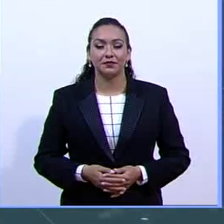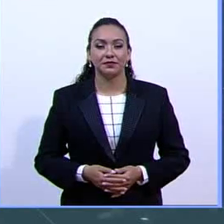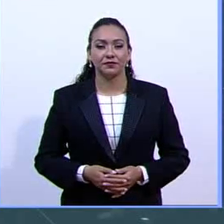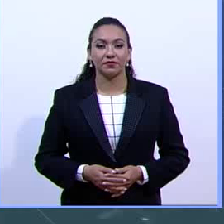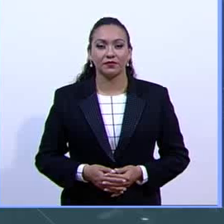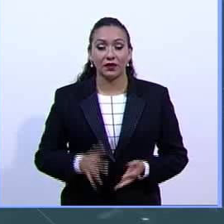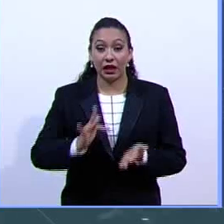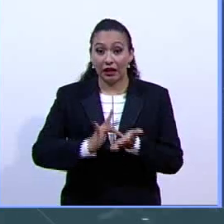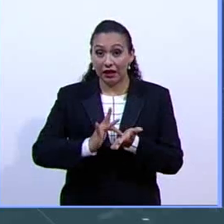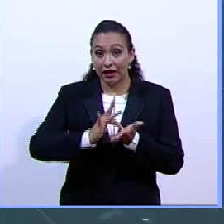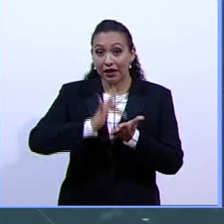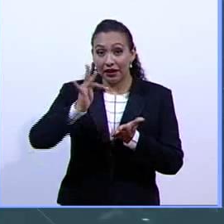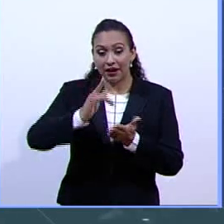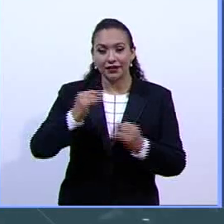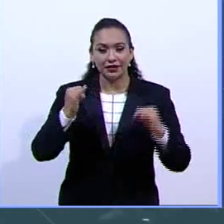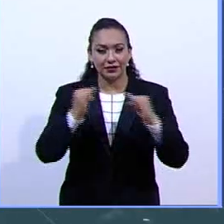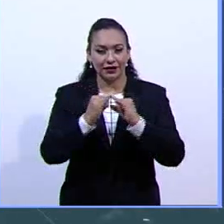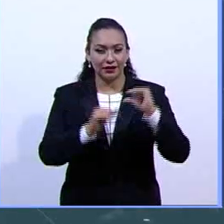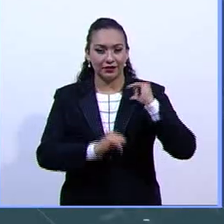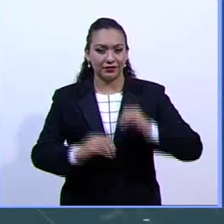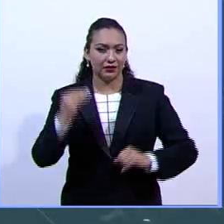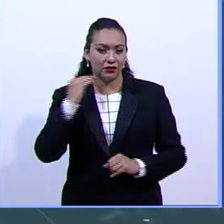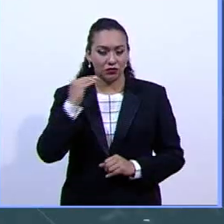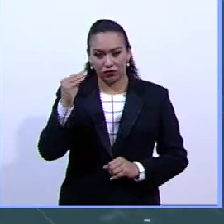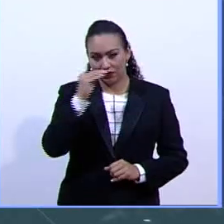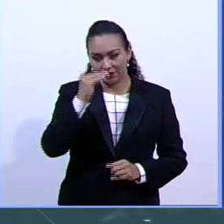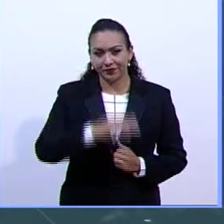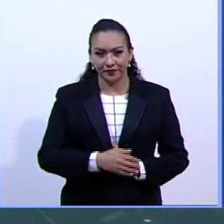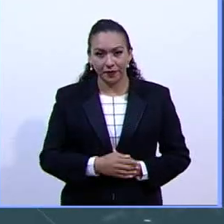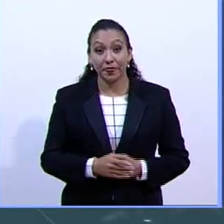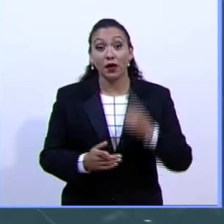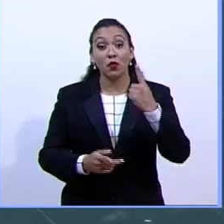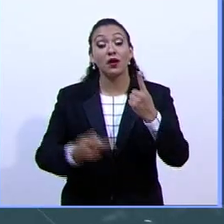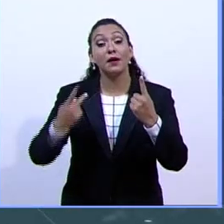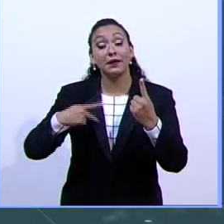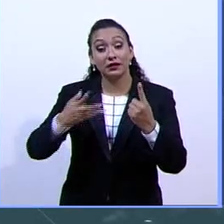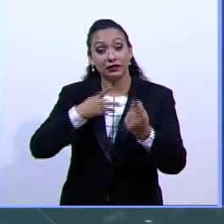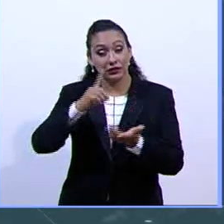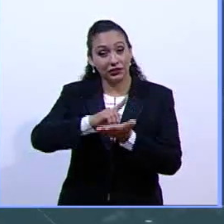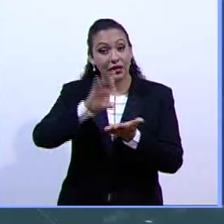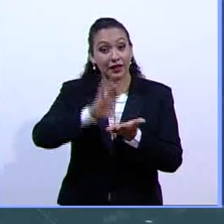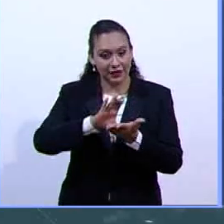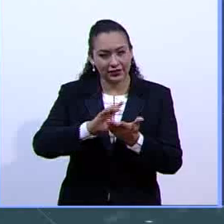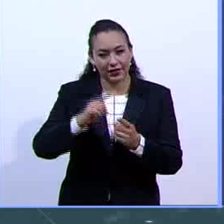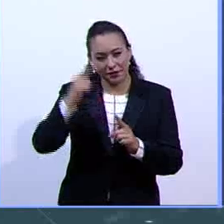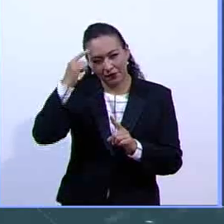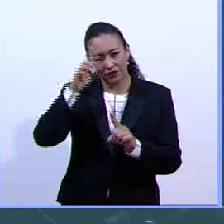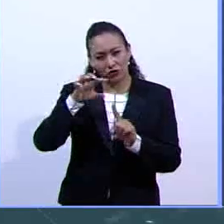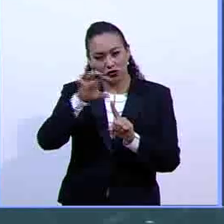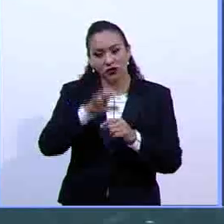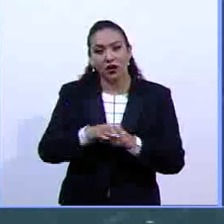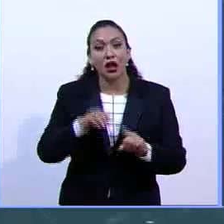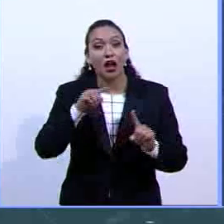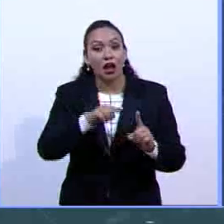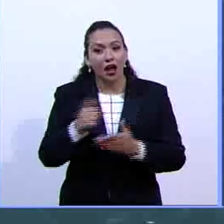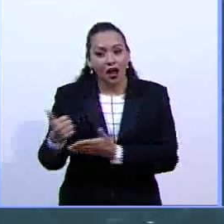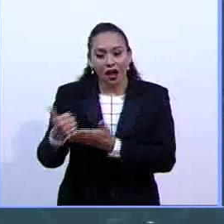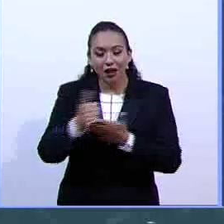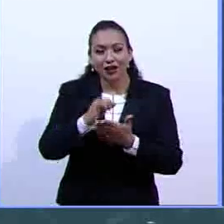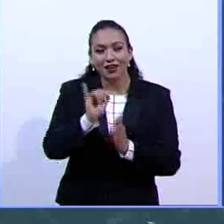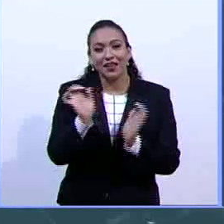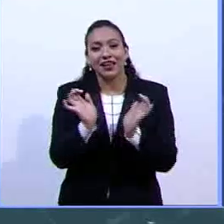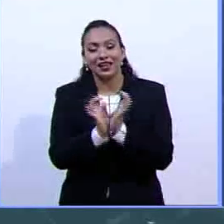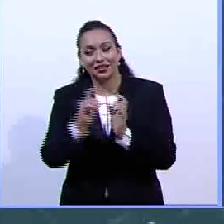Gracias a la intervención de la Defensoría Pública Federal, una persona con discapacidad psicosocial logró que el ISSSTE le otorgara